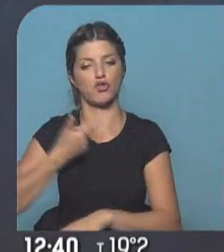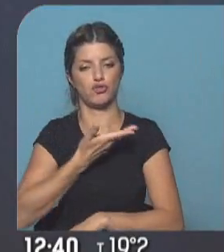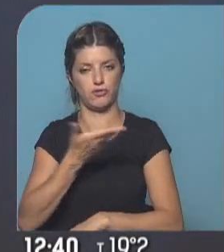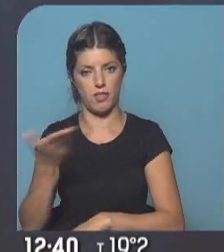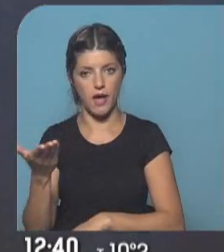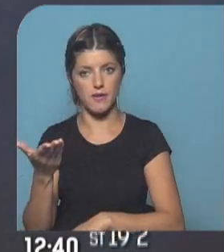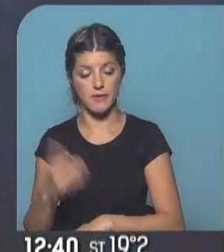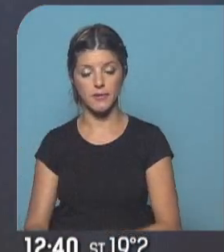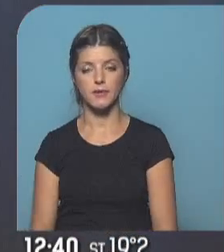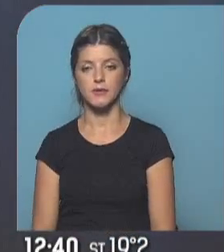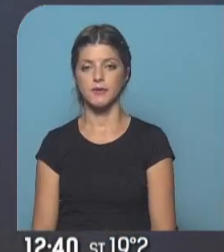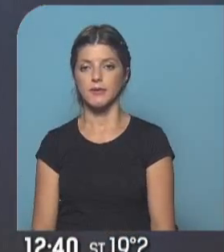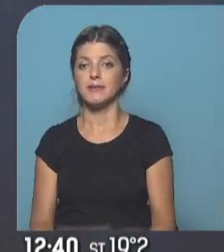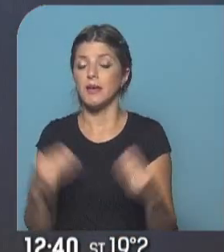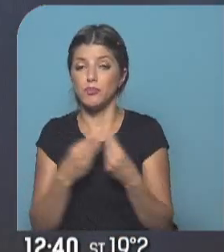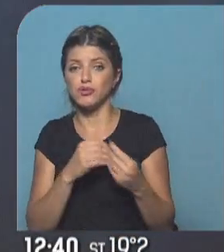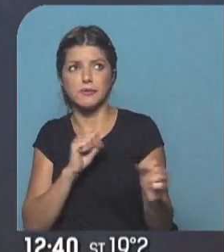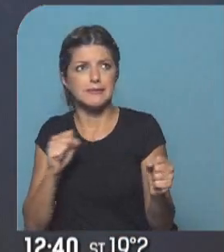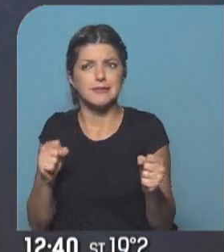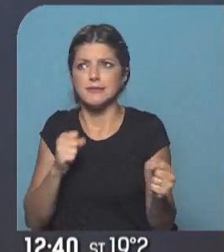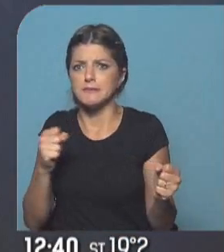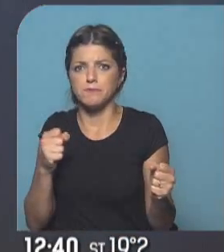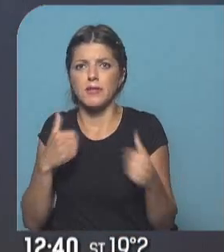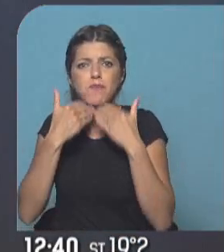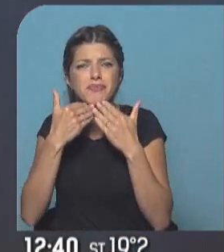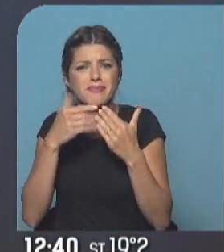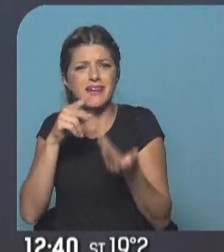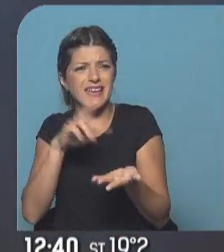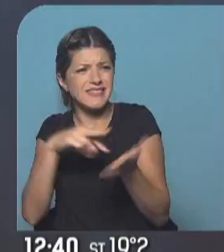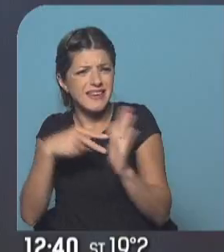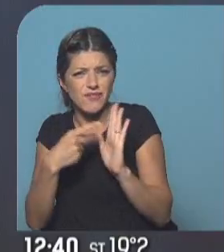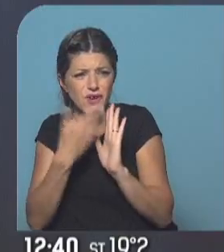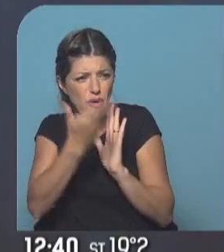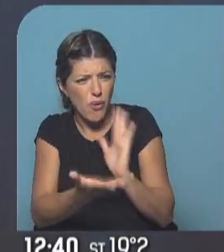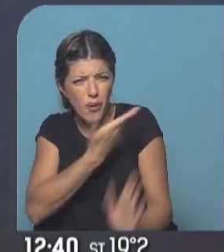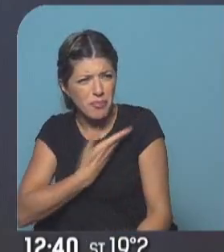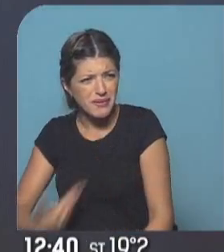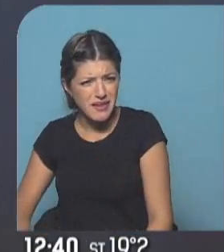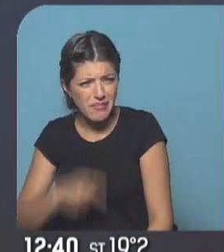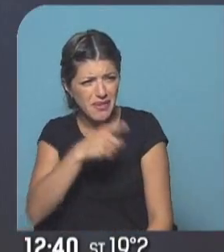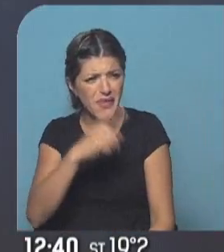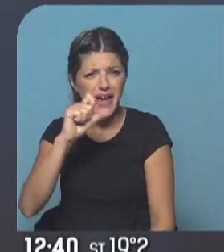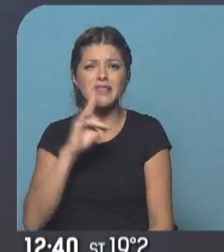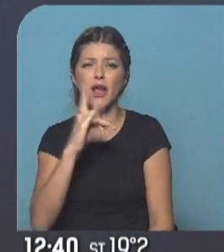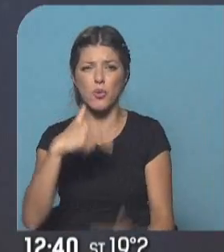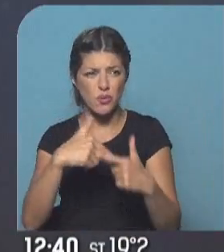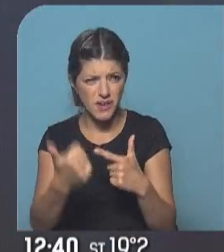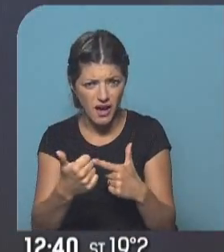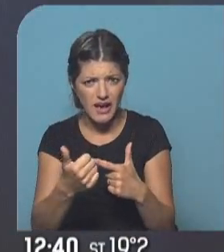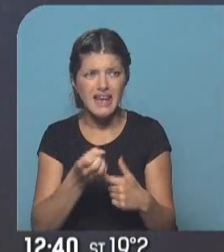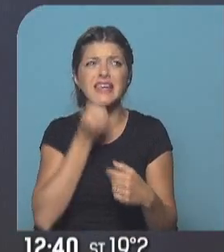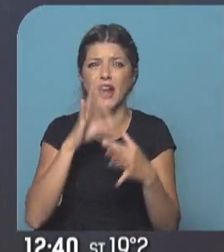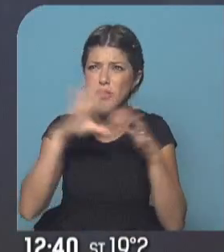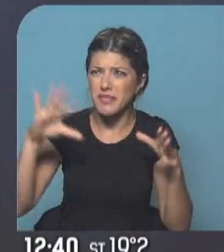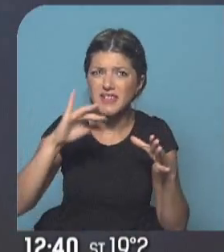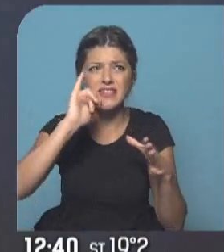una incertidumbre enorme acerca de qué quiso decir efectivamente el presidente de la Generalitat el otro día. ¿Declaró la